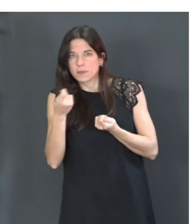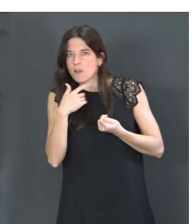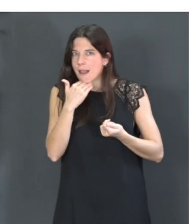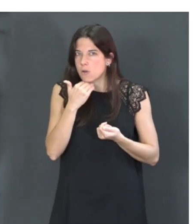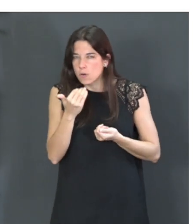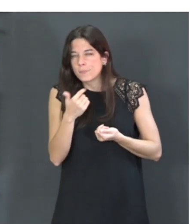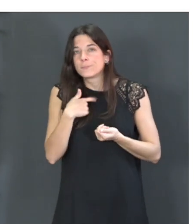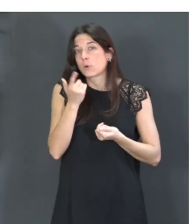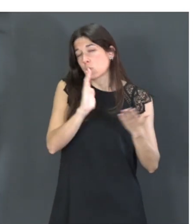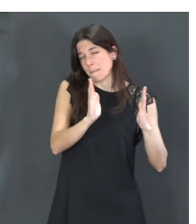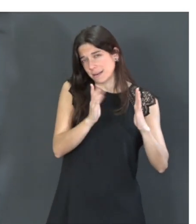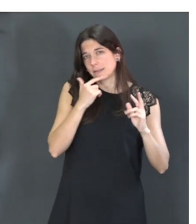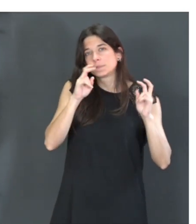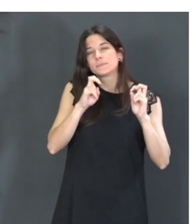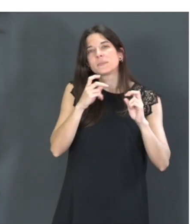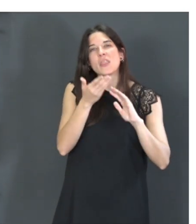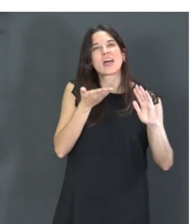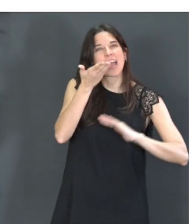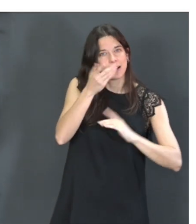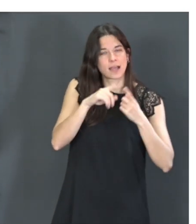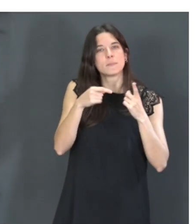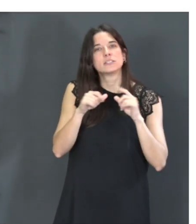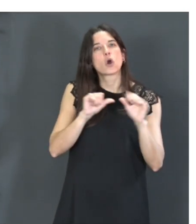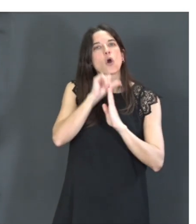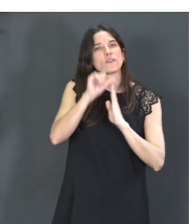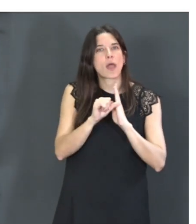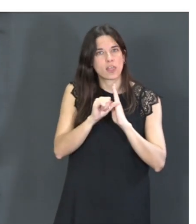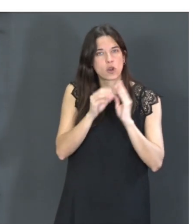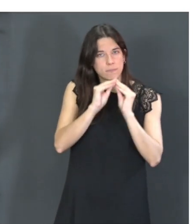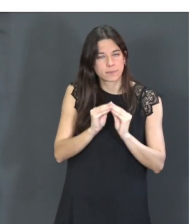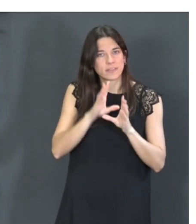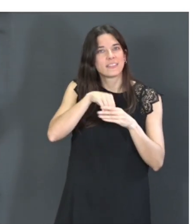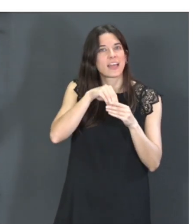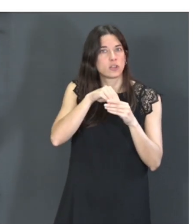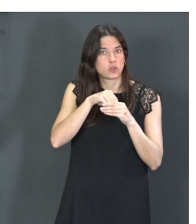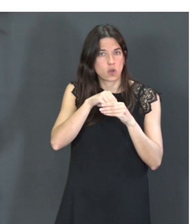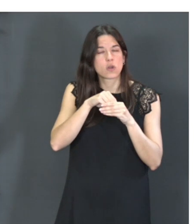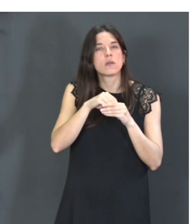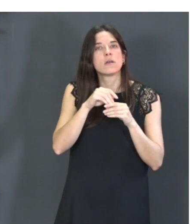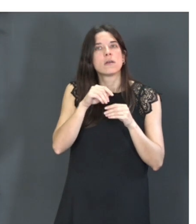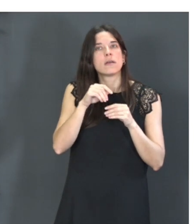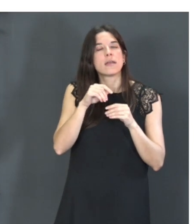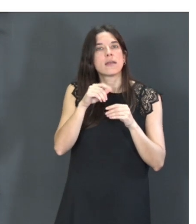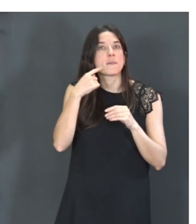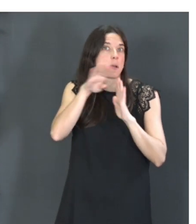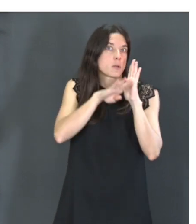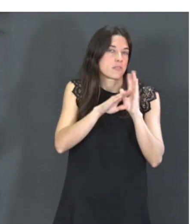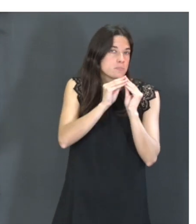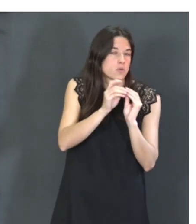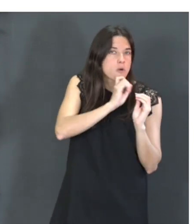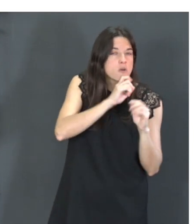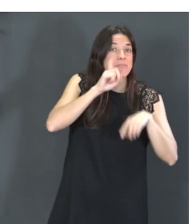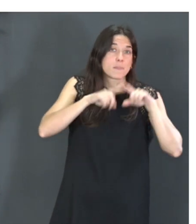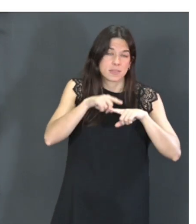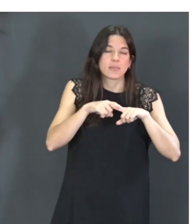lado, para lo que es dar de alta y configurar la skill en el dispositivo, ¿de acuerdo? Depende un poco según la capacidad o